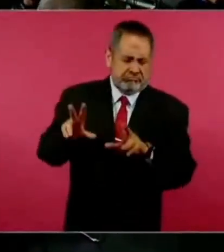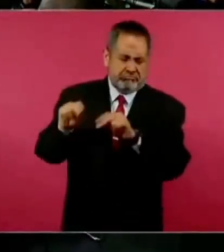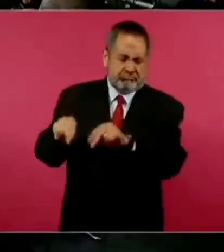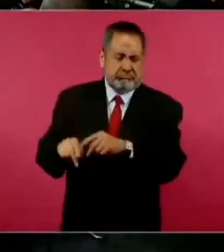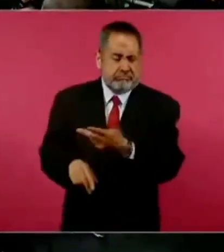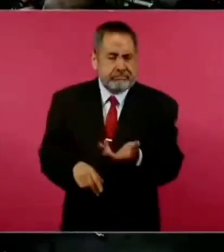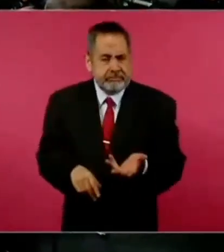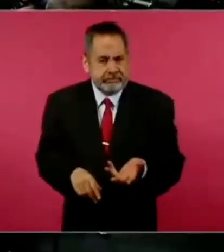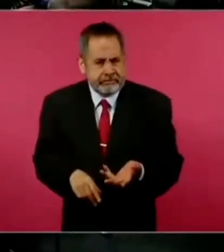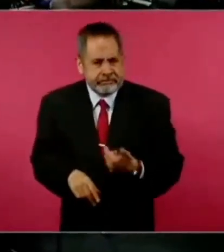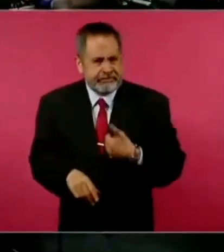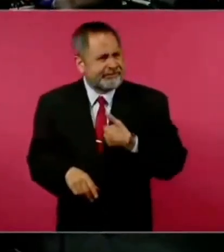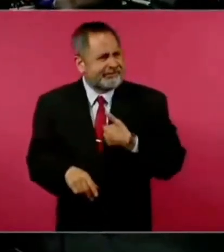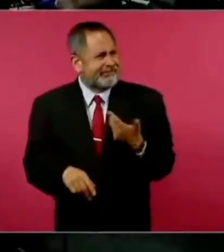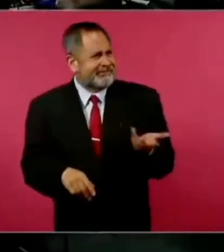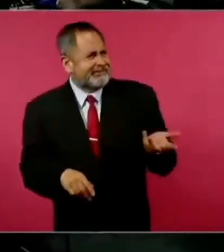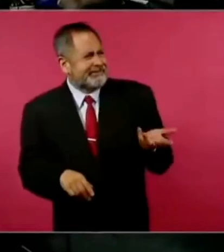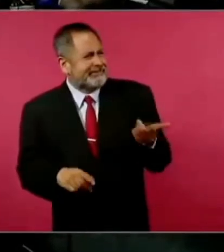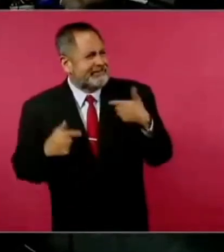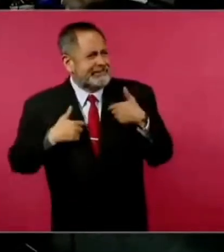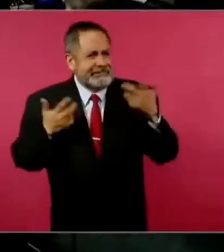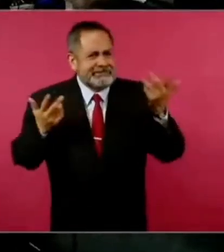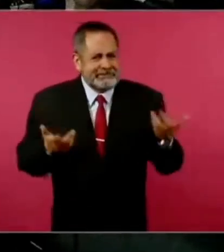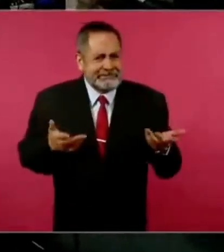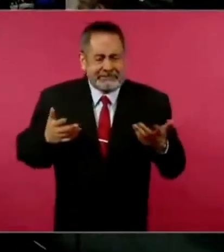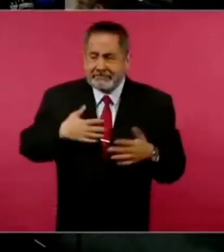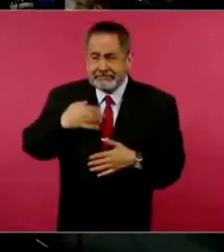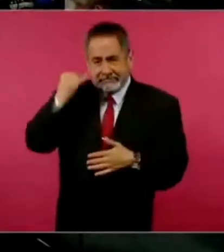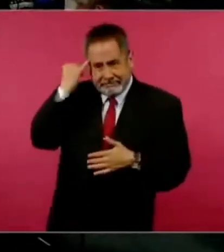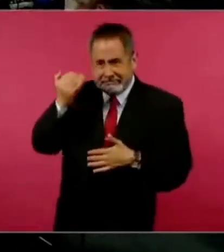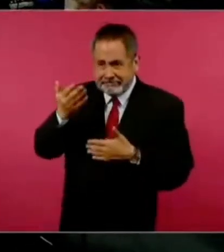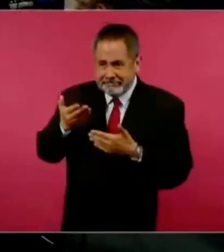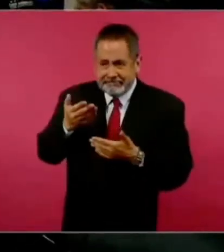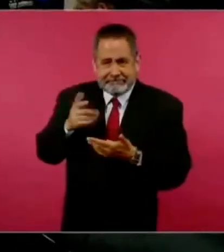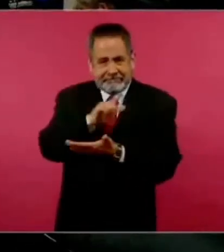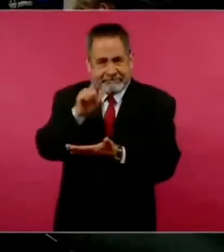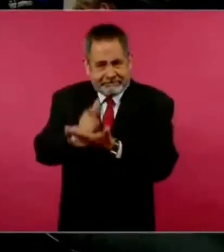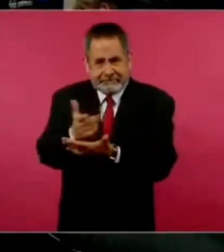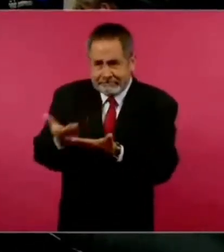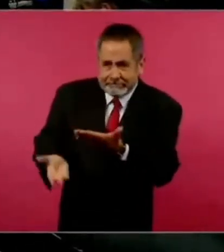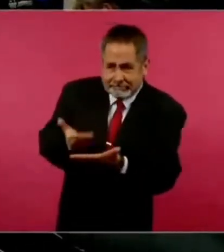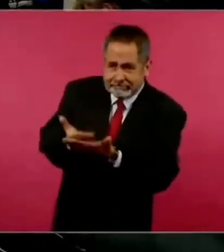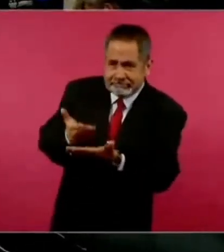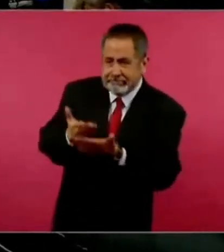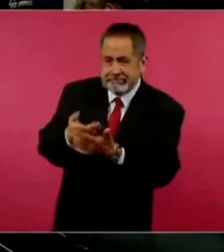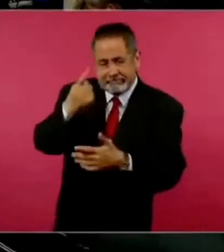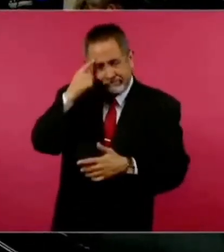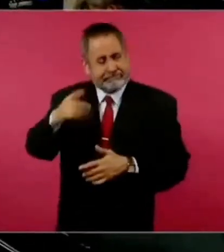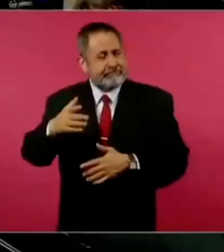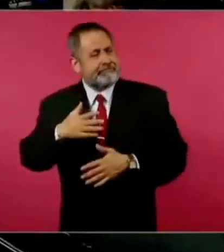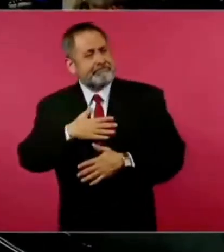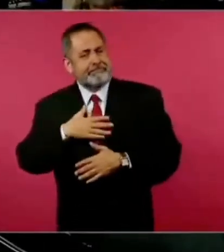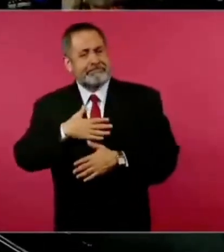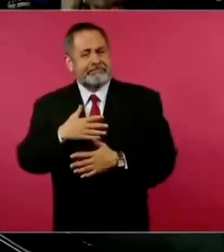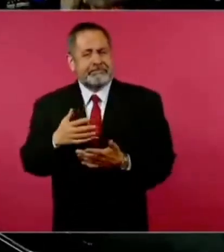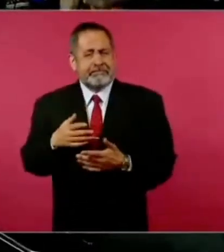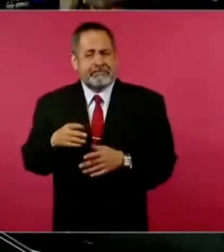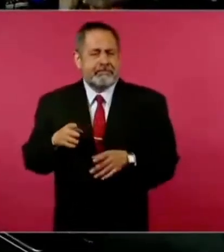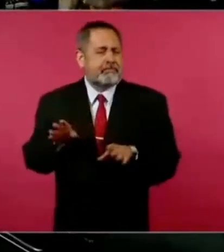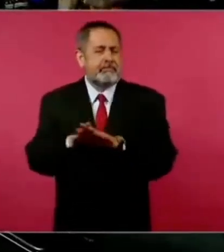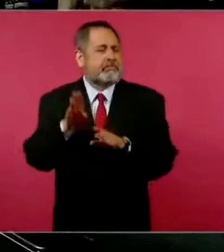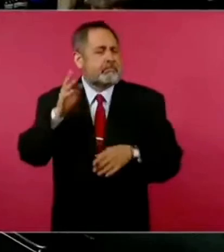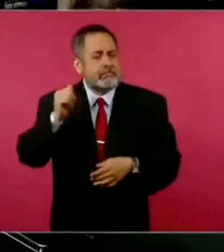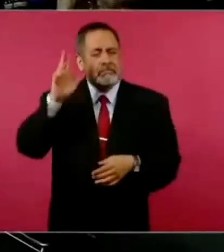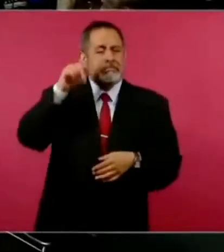como si nosotros estuviésemos promoviendo leyes en favor, como lo hacían